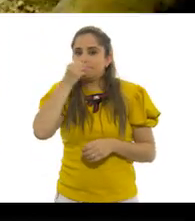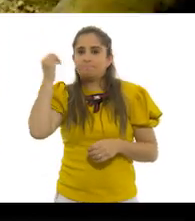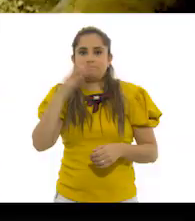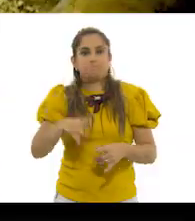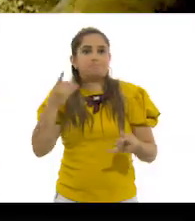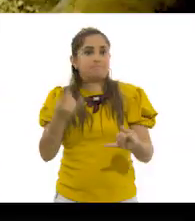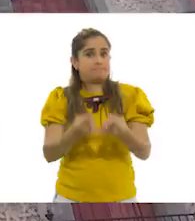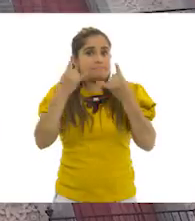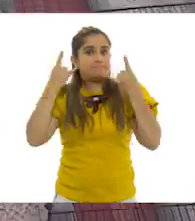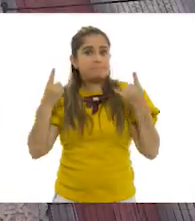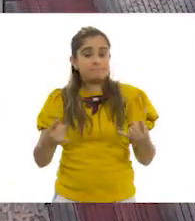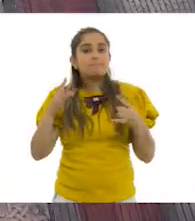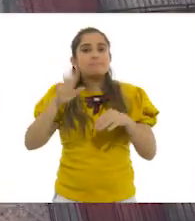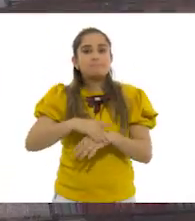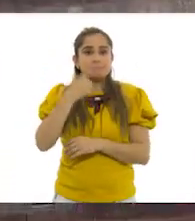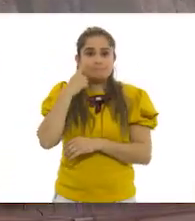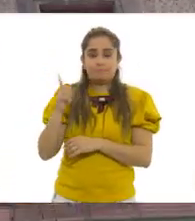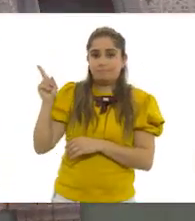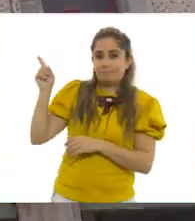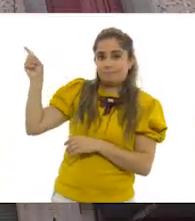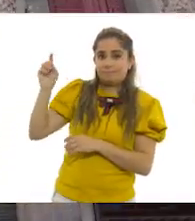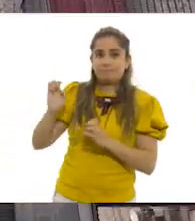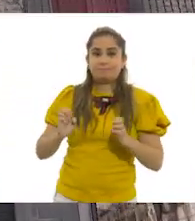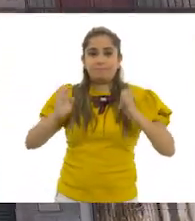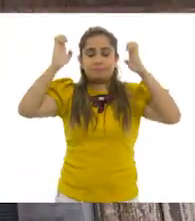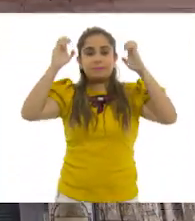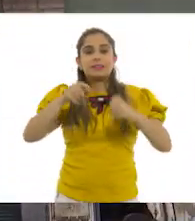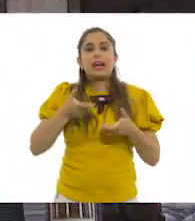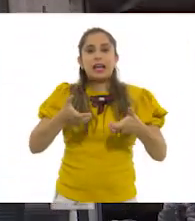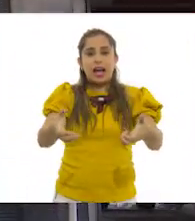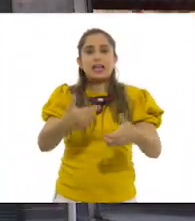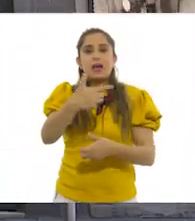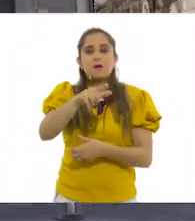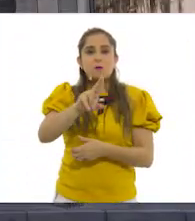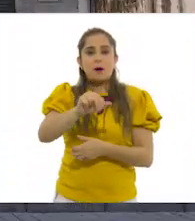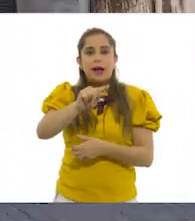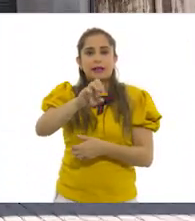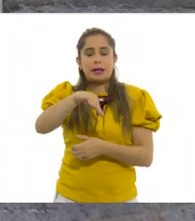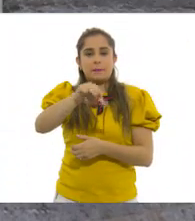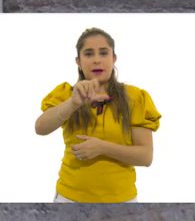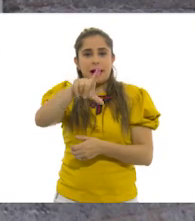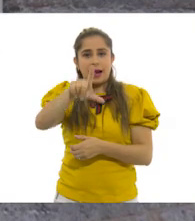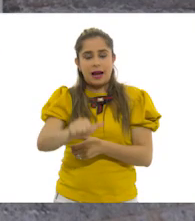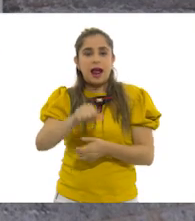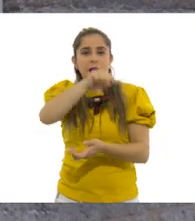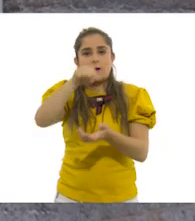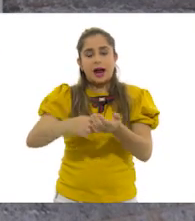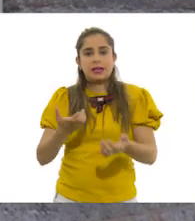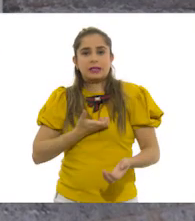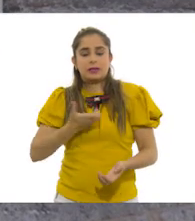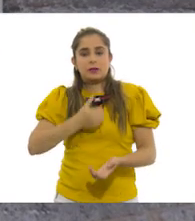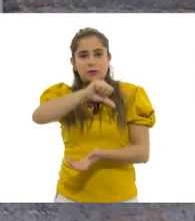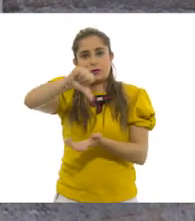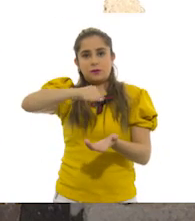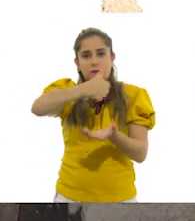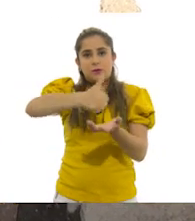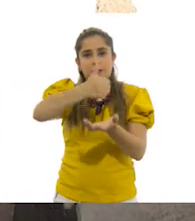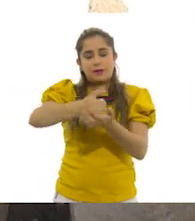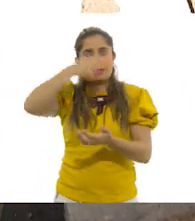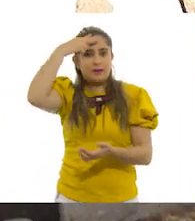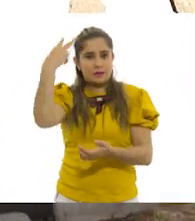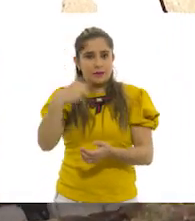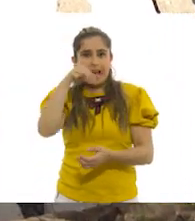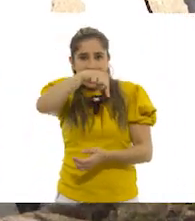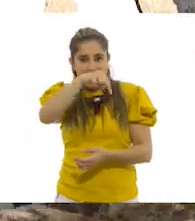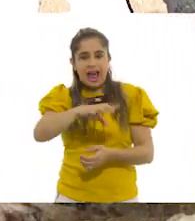nos asomamos al recorrer este inmueble en la calle de Guatemala, en el palpitante corazón del centro histórico de la Ciudad de